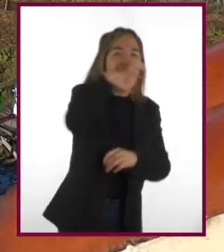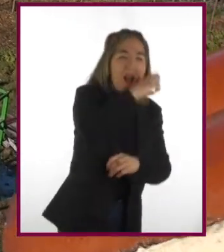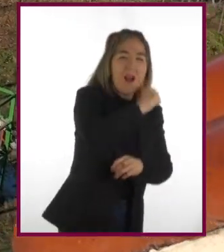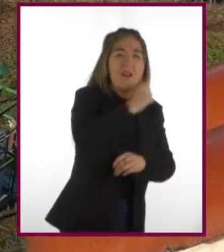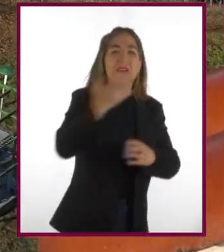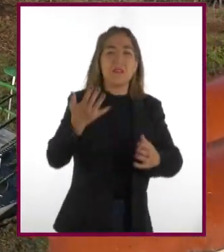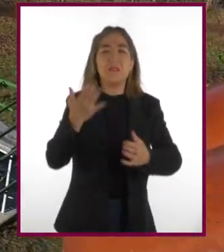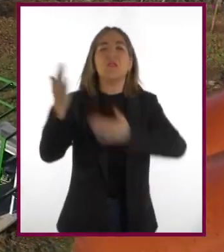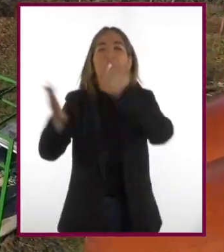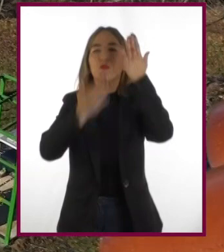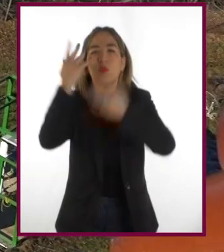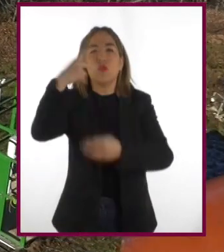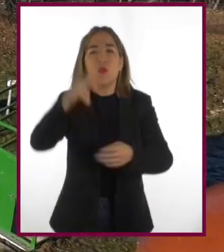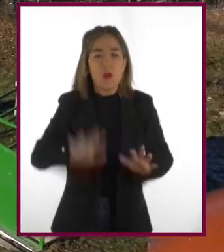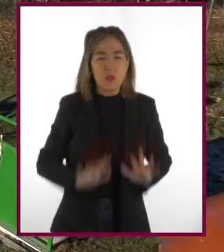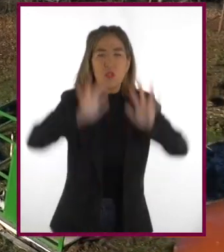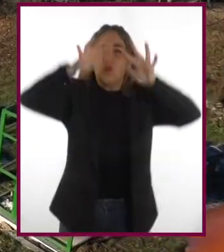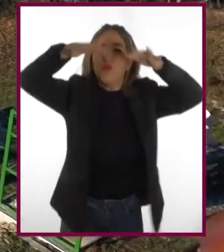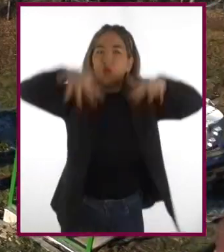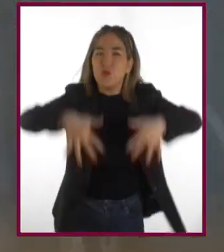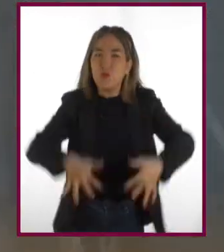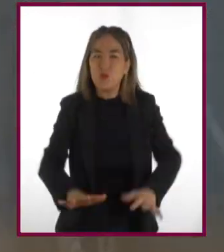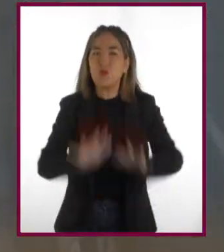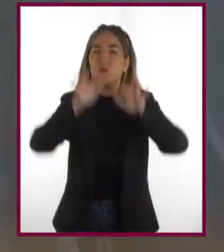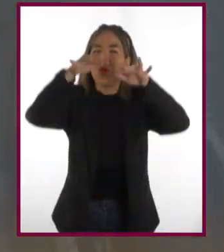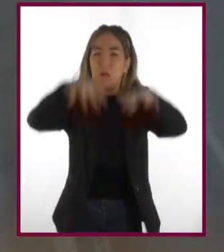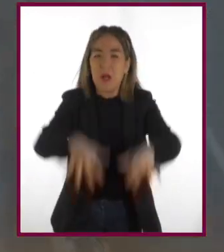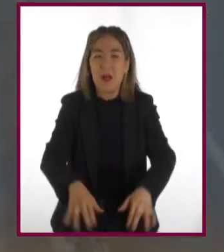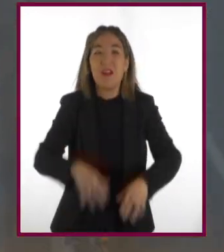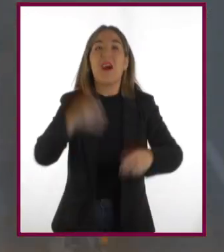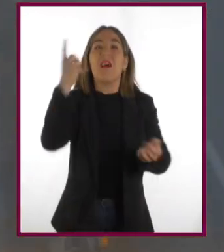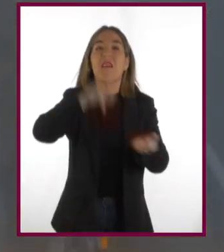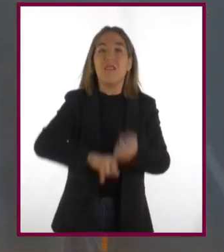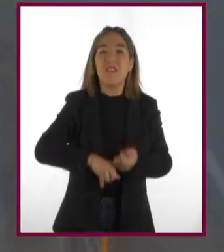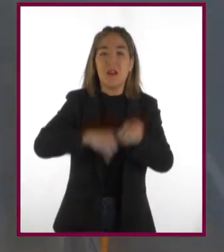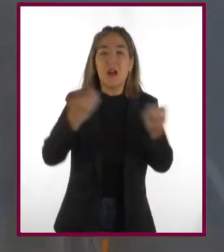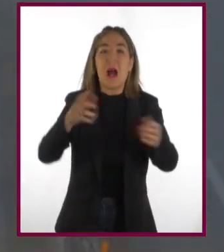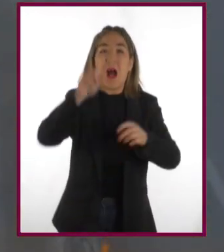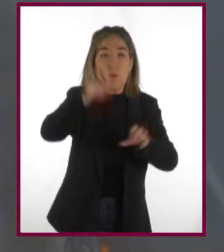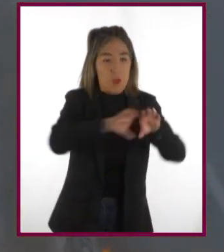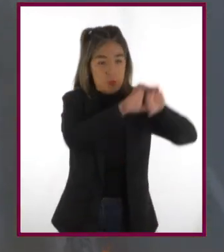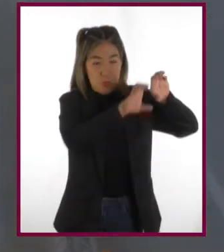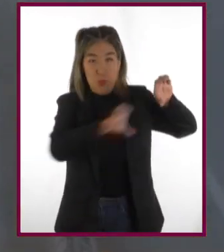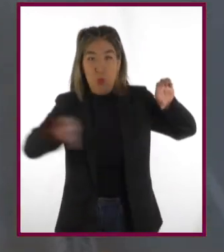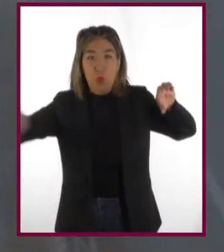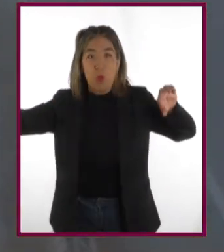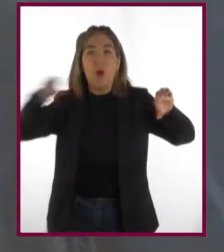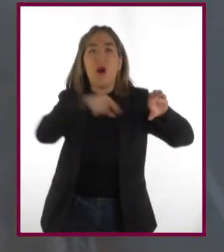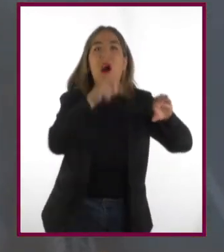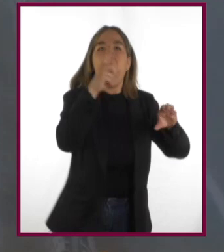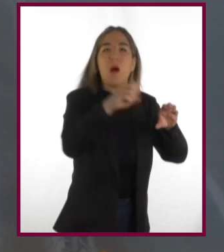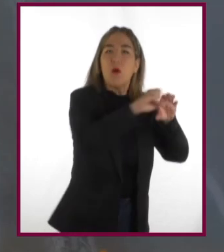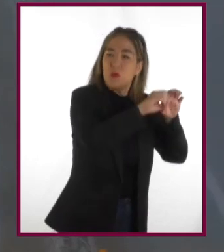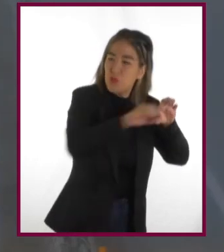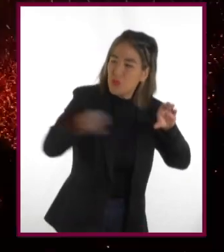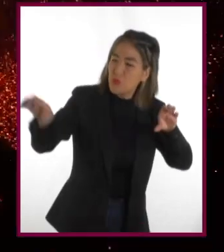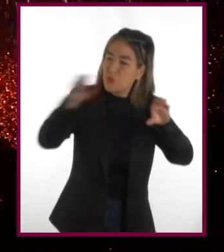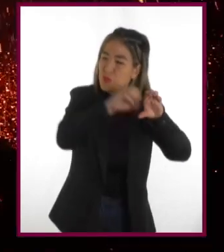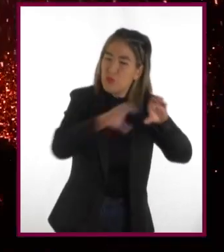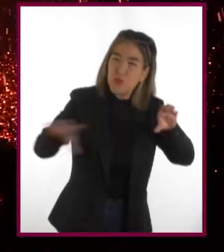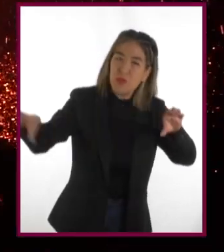en el estudio de las corrientes oceánicas, en el flujo de agua en una tubería, por ejemplo, o en un